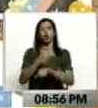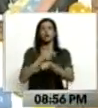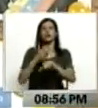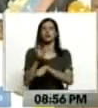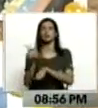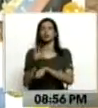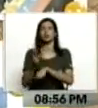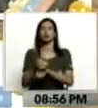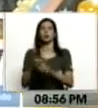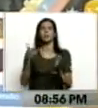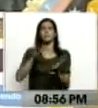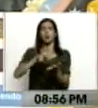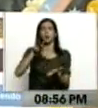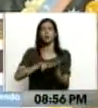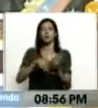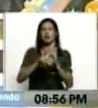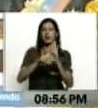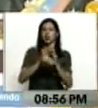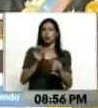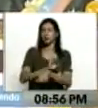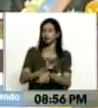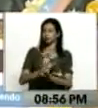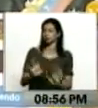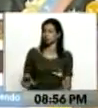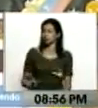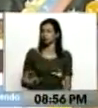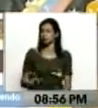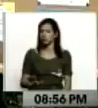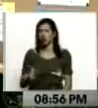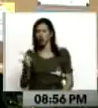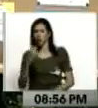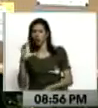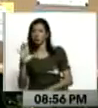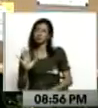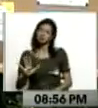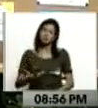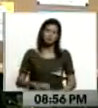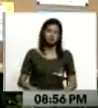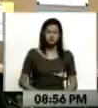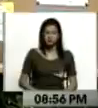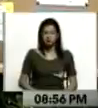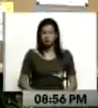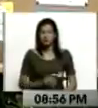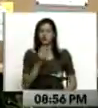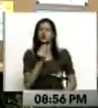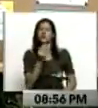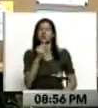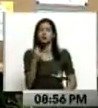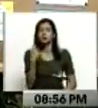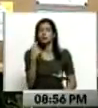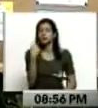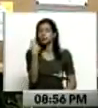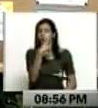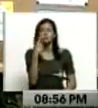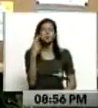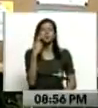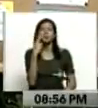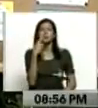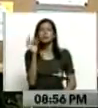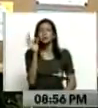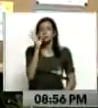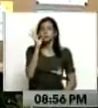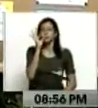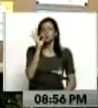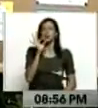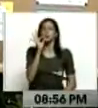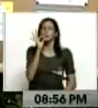Venezuela con decretos de emergencia desde Colombia así que se gobierna Fredy mar